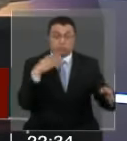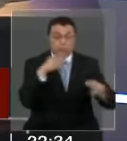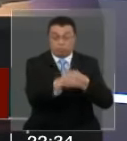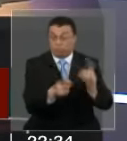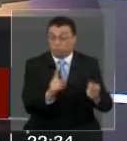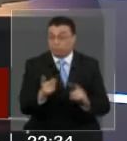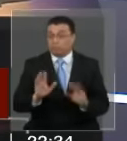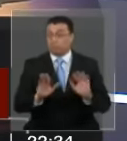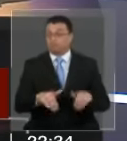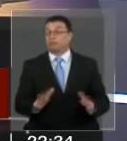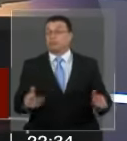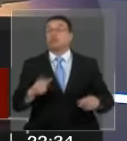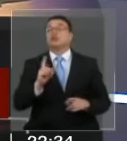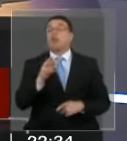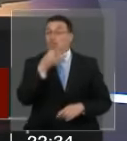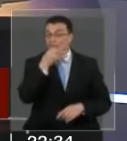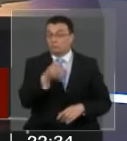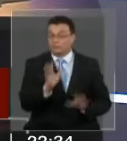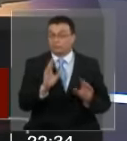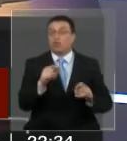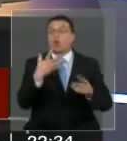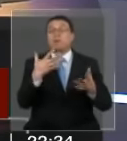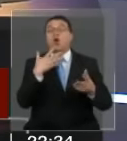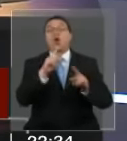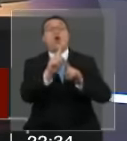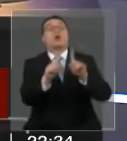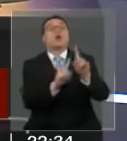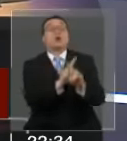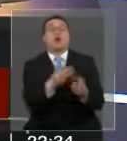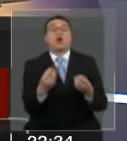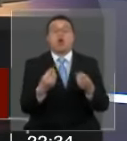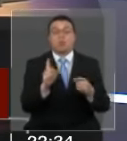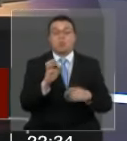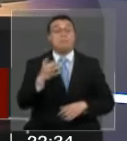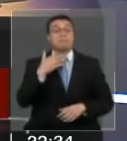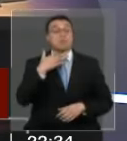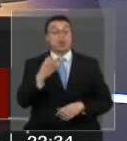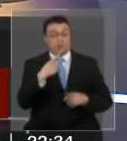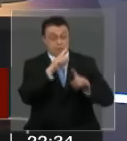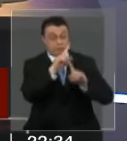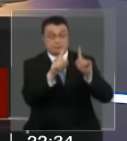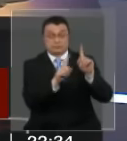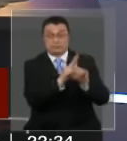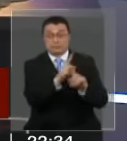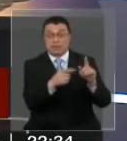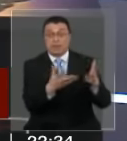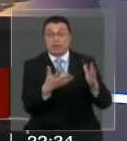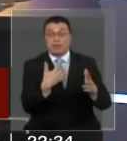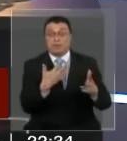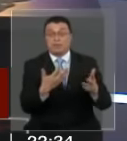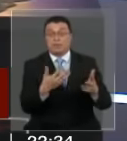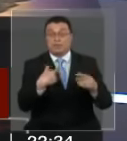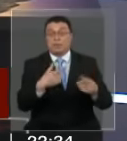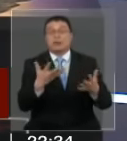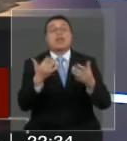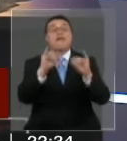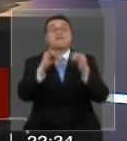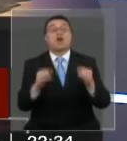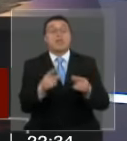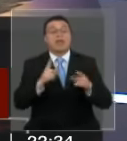digo. Estoy hablando de la forma en que reaccionamos, porque tú estabas preguntando por qué tenemos que reaccionar a lo que decía José Hernán. ¿De qué forma